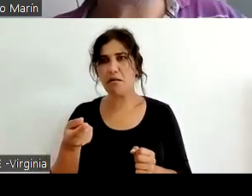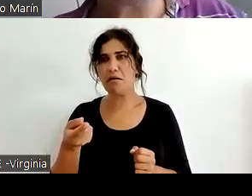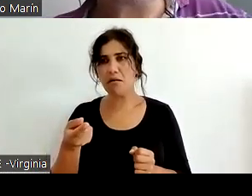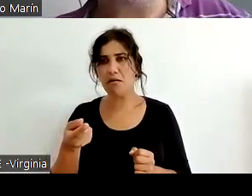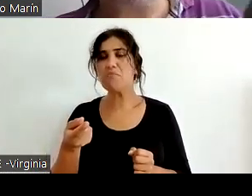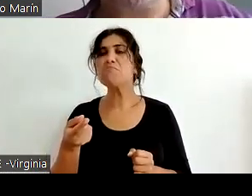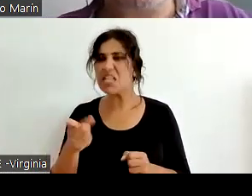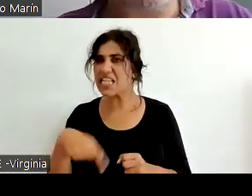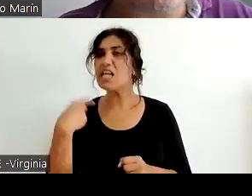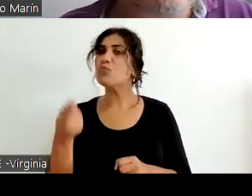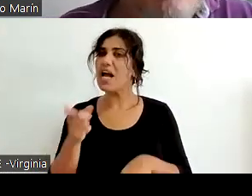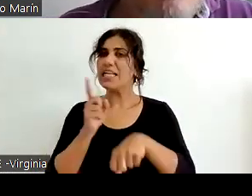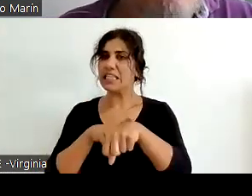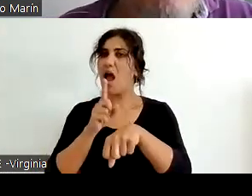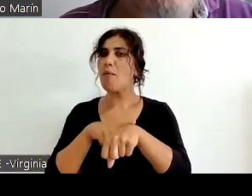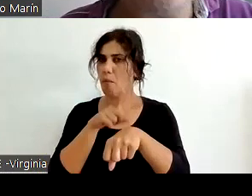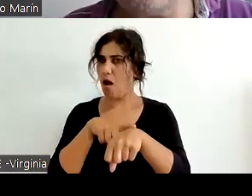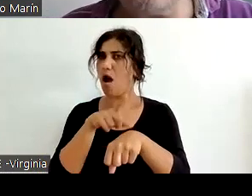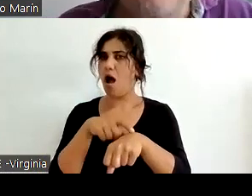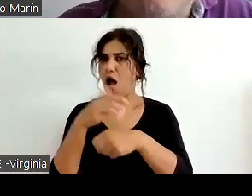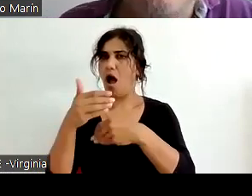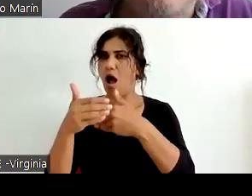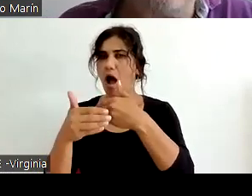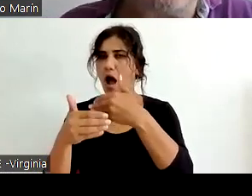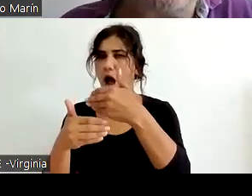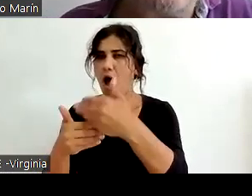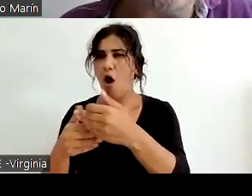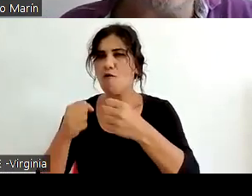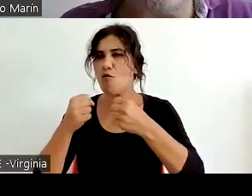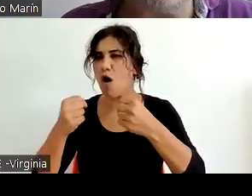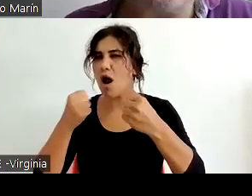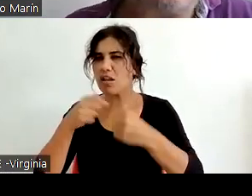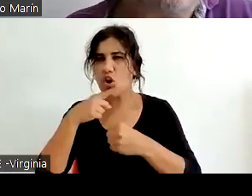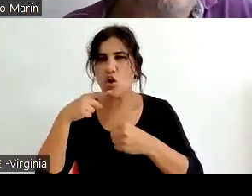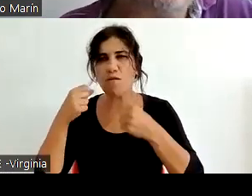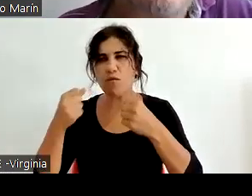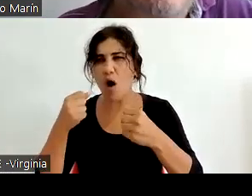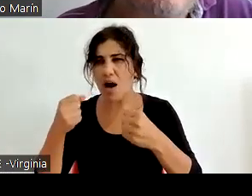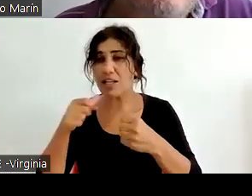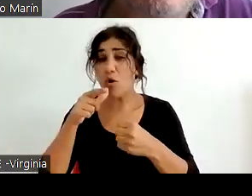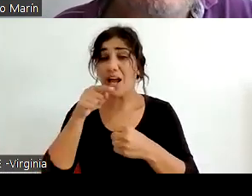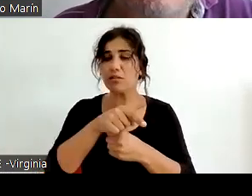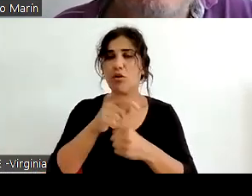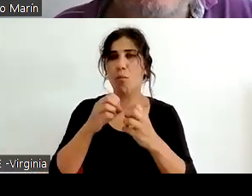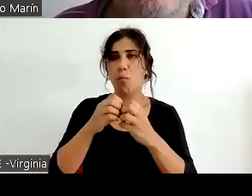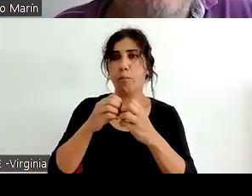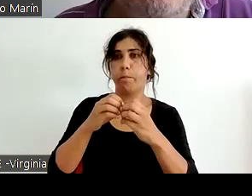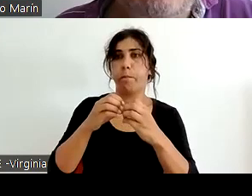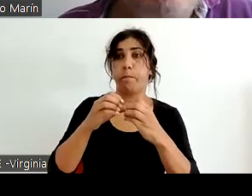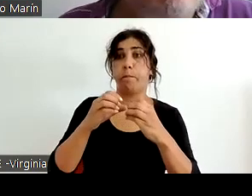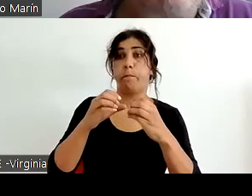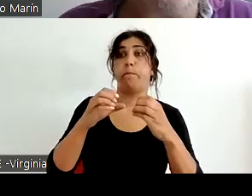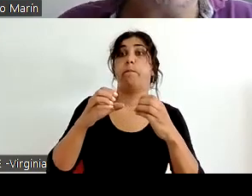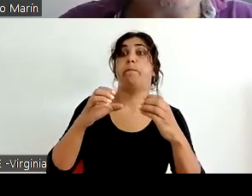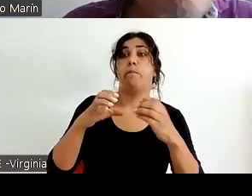dolor conforme pasan las horas cada vez es más intenso porque se genera aquí un proceso inflamatorio que intenta regenerar este daño que se ha producido,